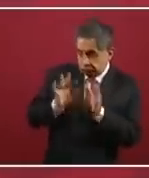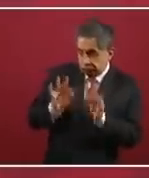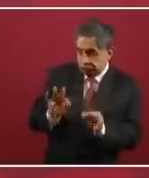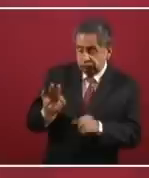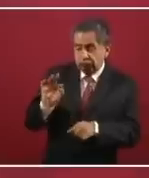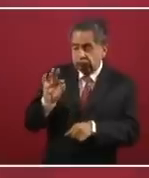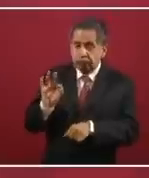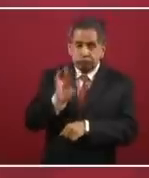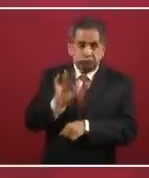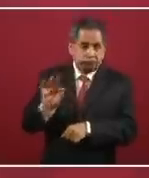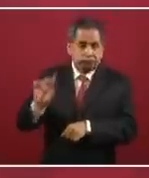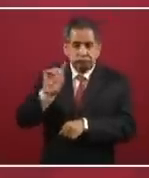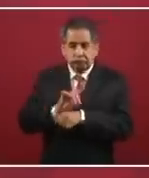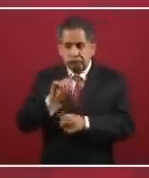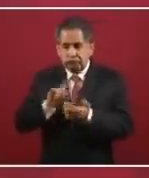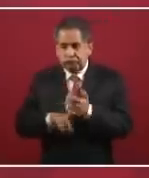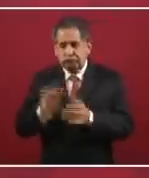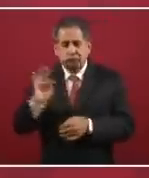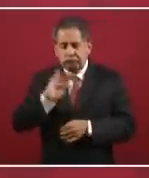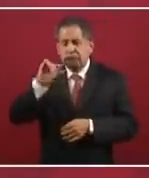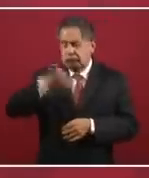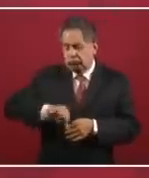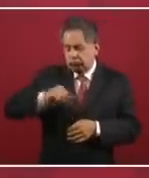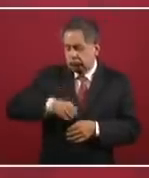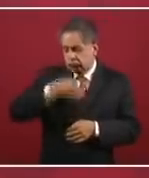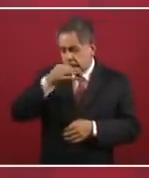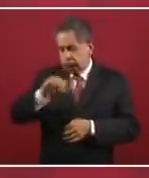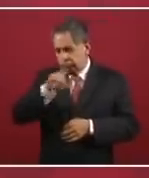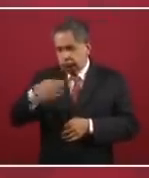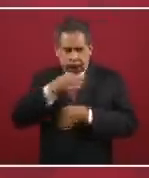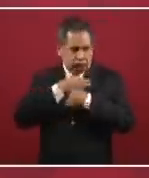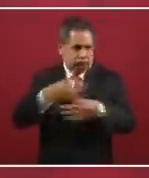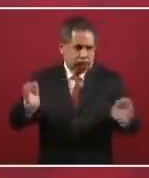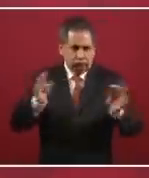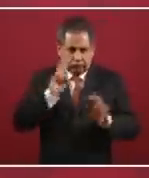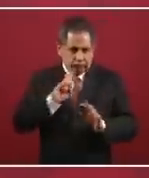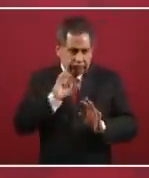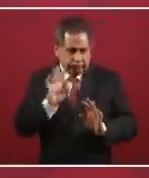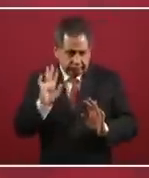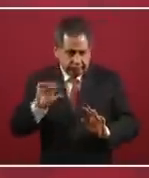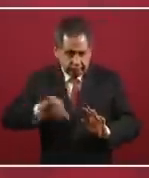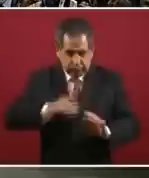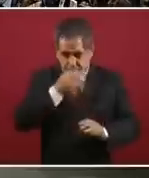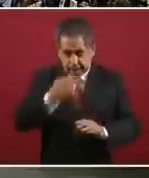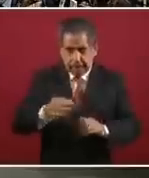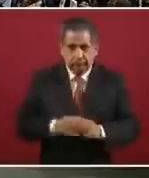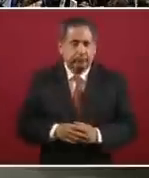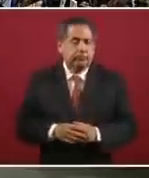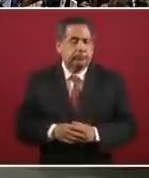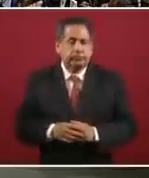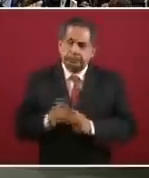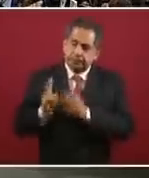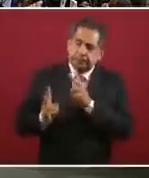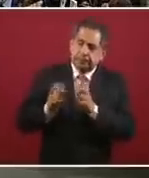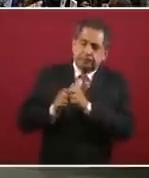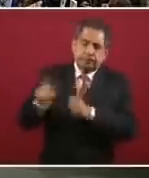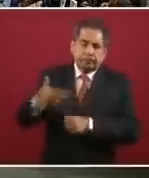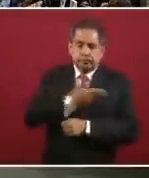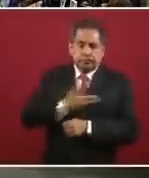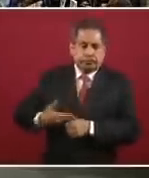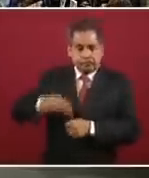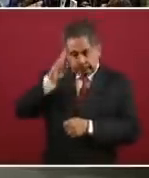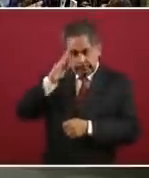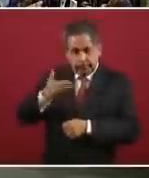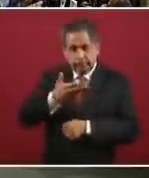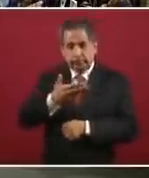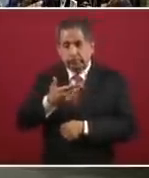hora. Probablemente el día de hoy se lo pueda yo compartir a todos, a todas, para tener esa conversación con el señor presidente de la